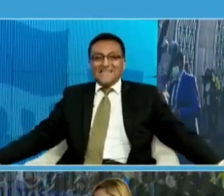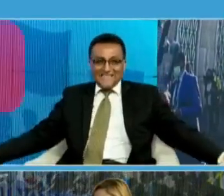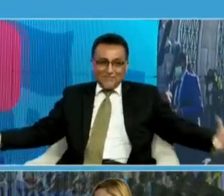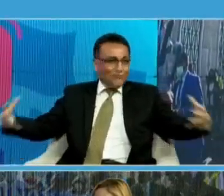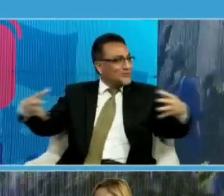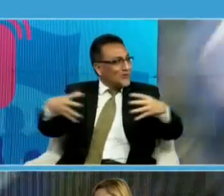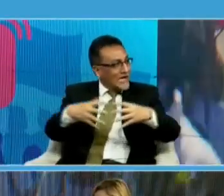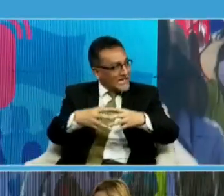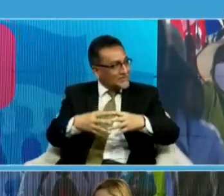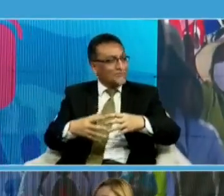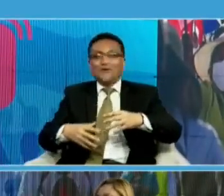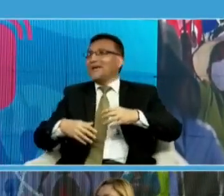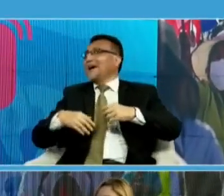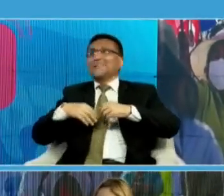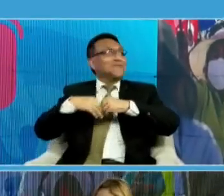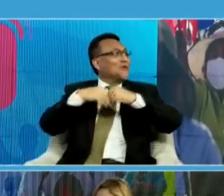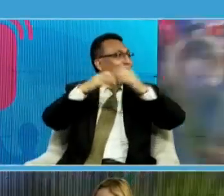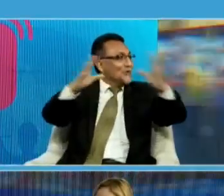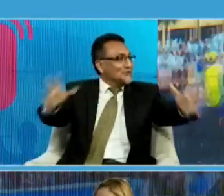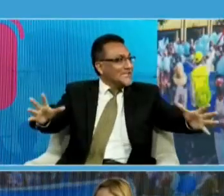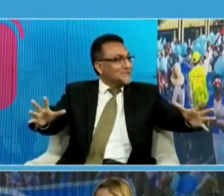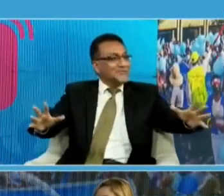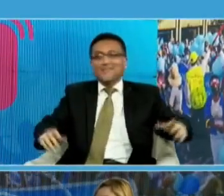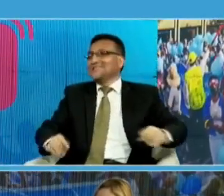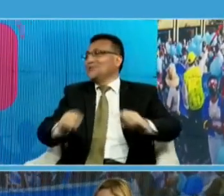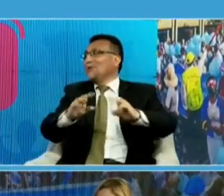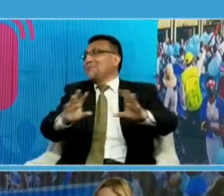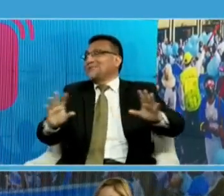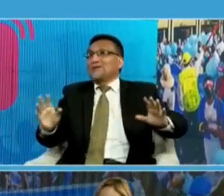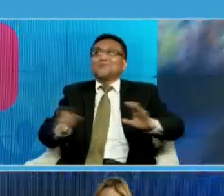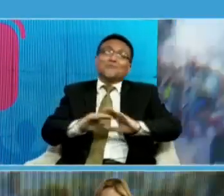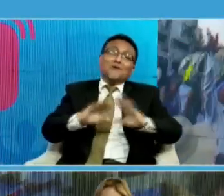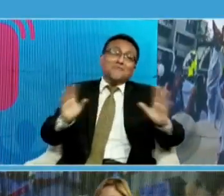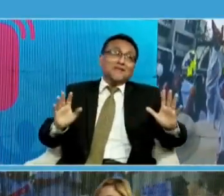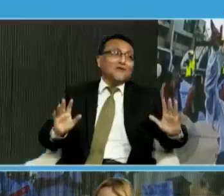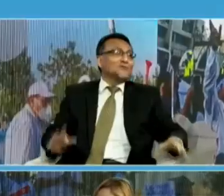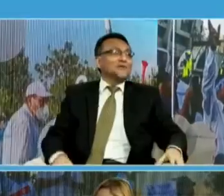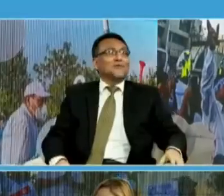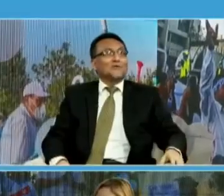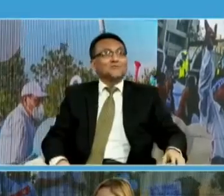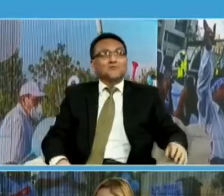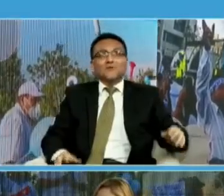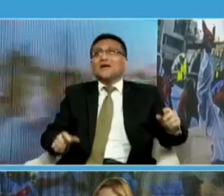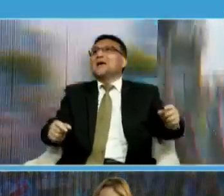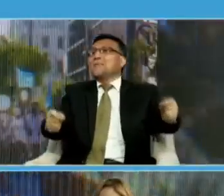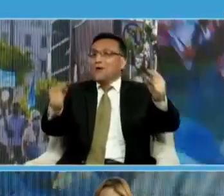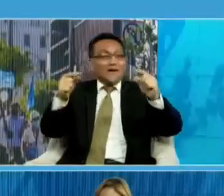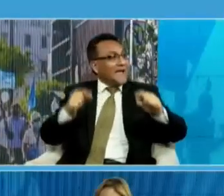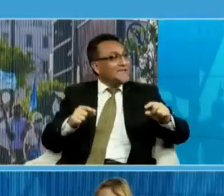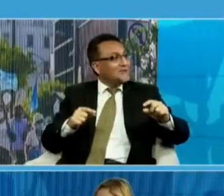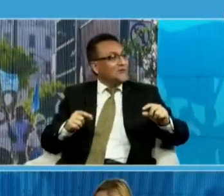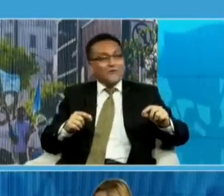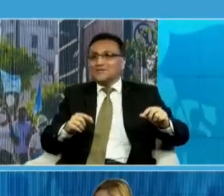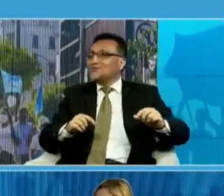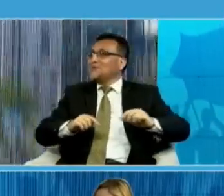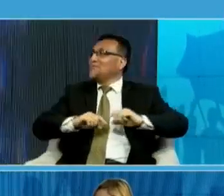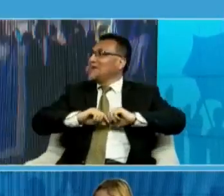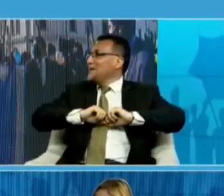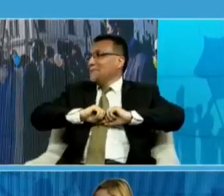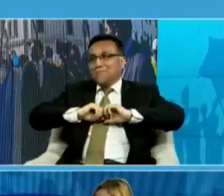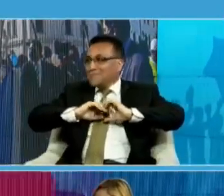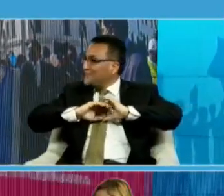que estrechemos nuestros lazos, porque antes no nos conocíamos. Si no hubiera pasado esto, probablemente no nos hubiéramos conocido nunca. Pero a raíz de todo